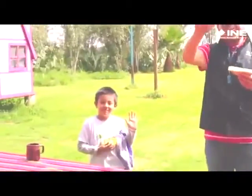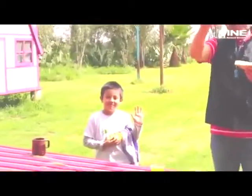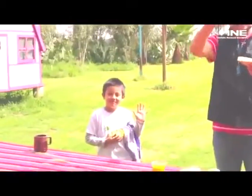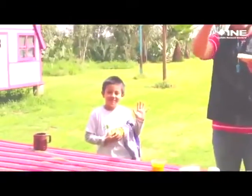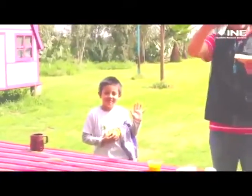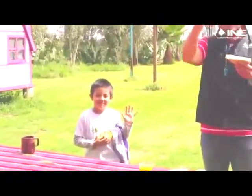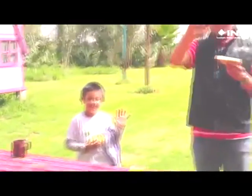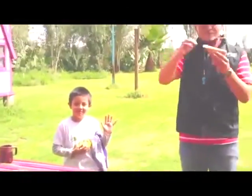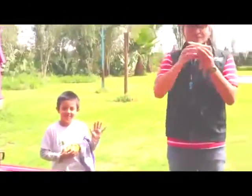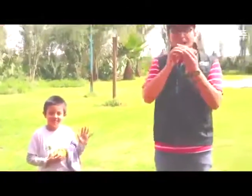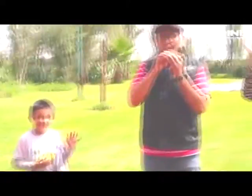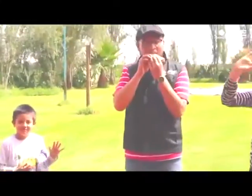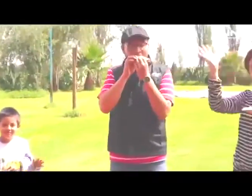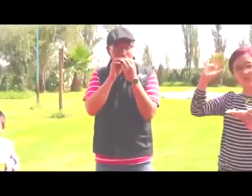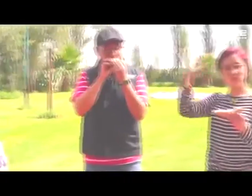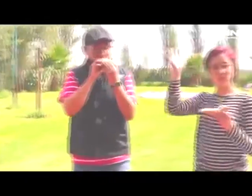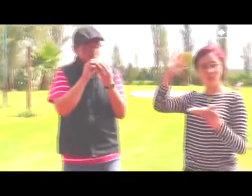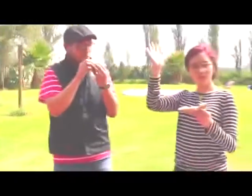próxima.